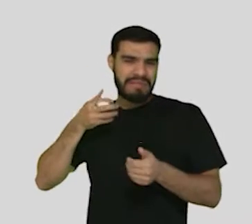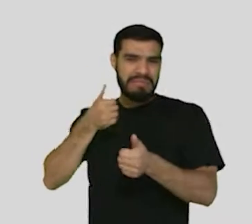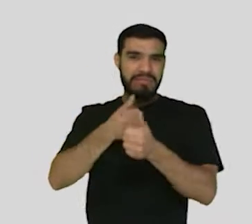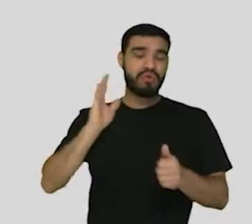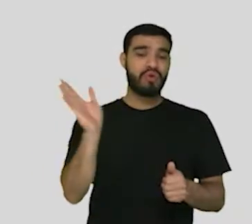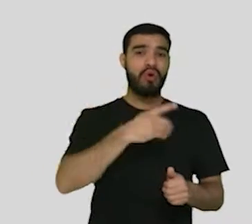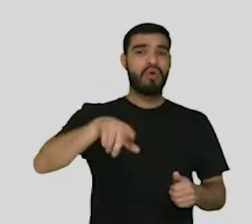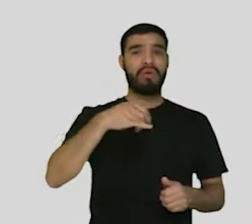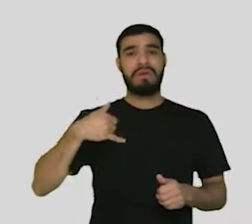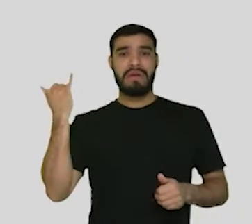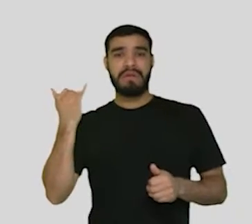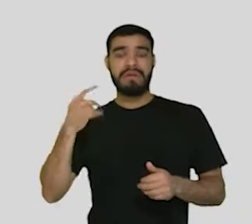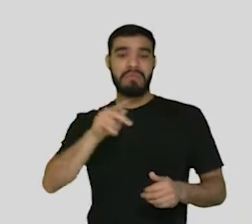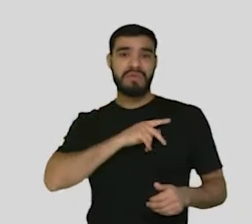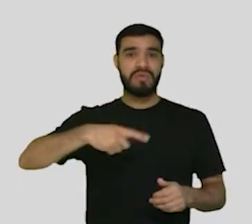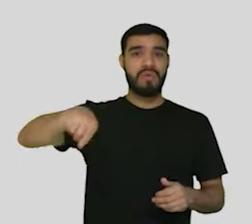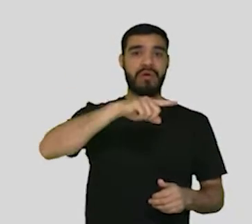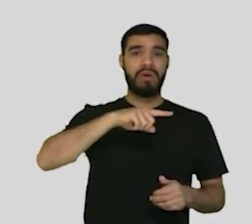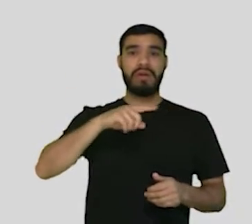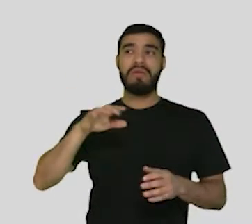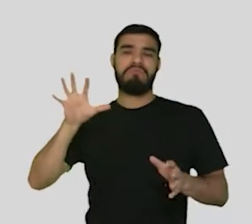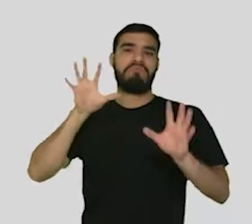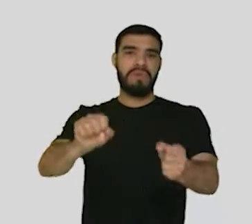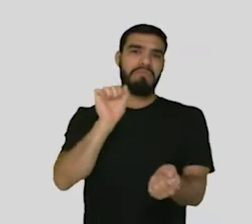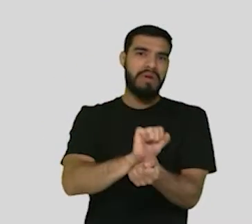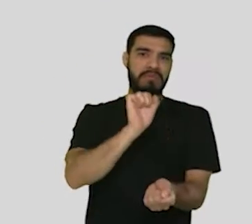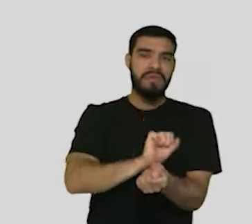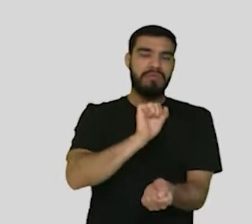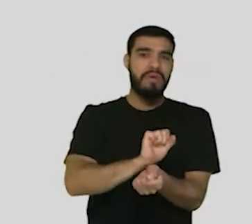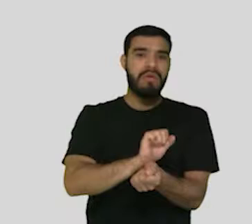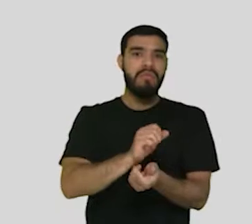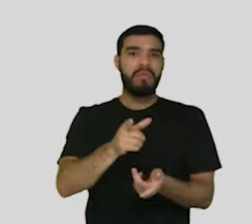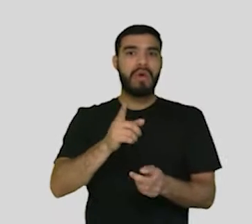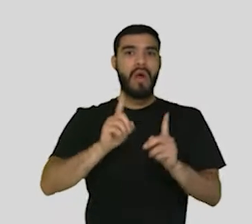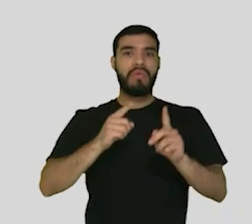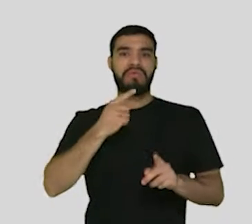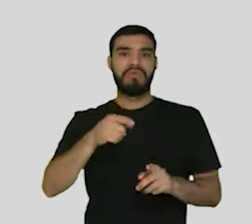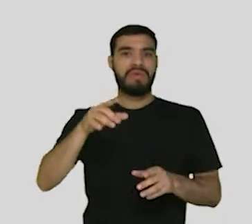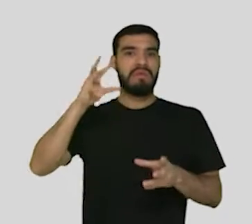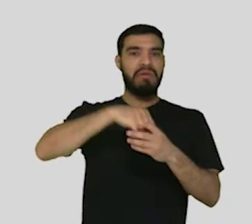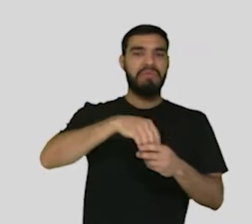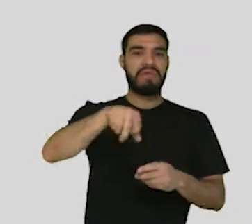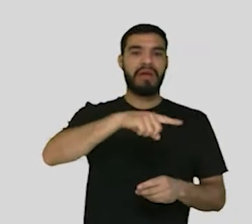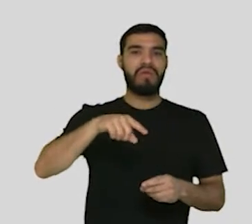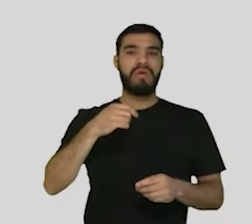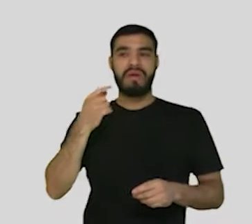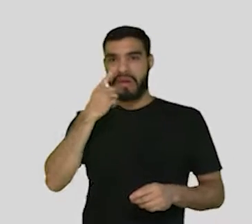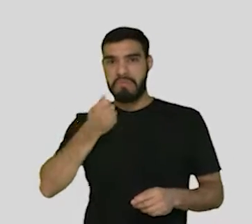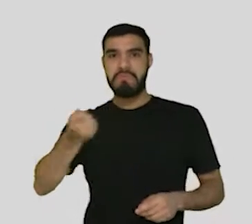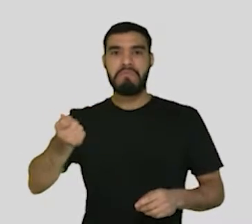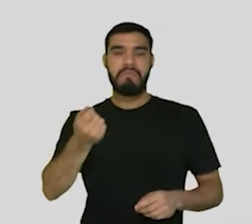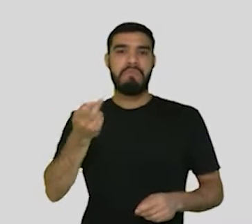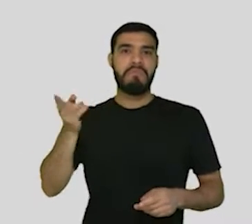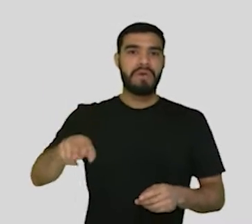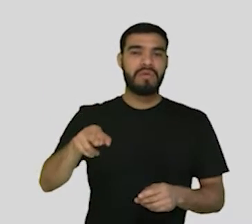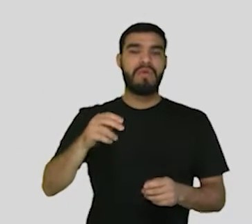hija nuestra, tapizá homosexual ñandenetame. Supuestamente involucradas en el asesinato del locutor